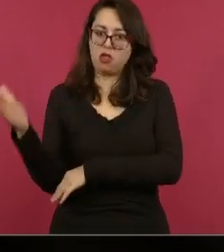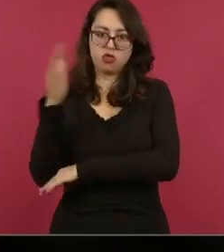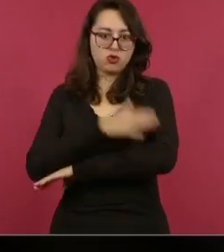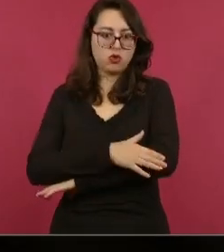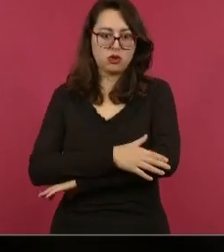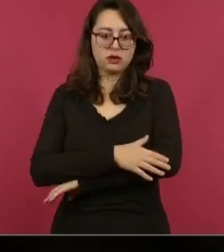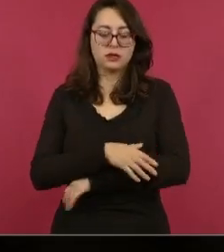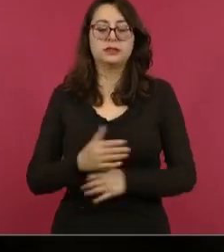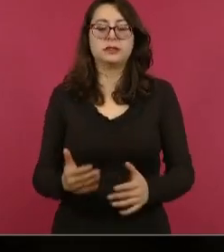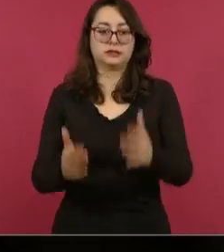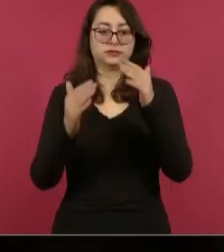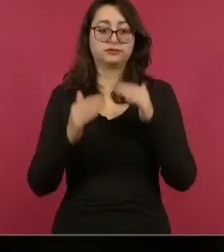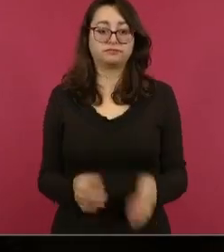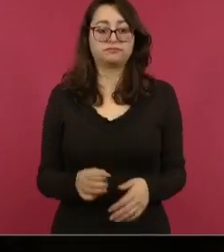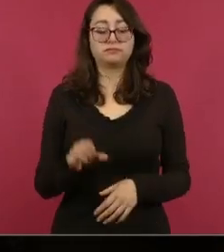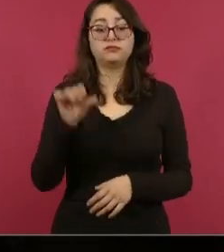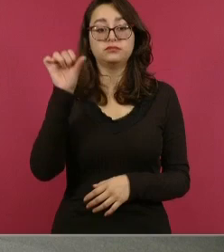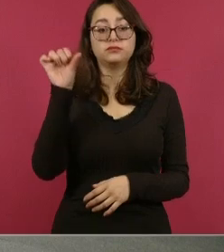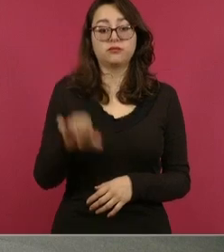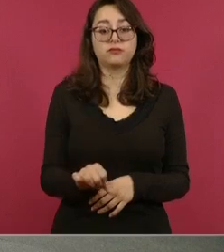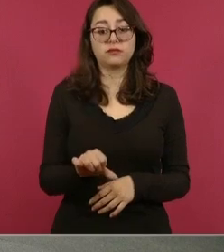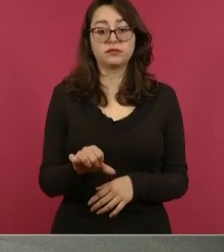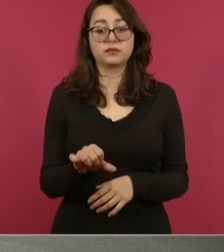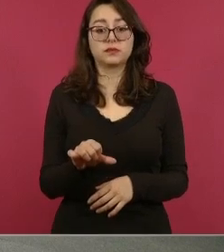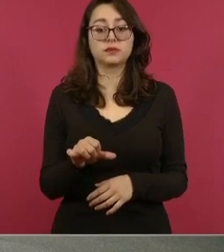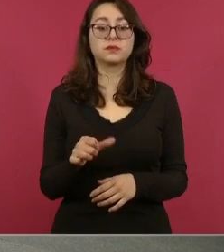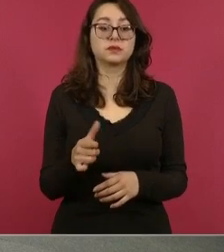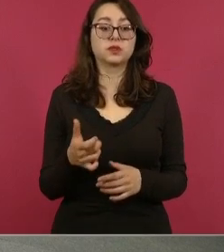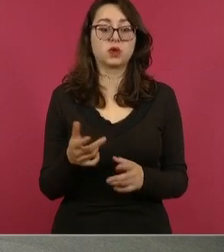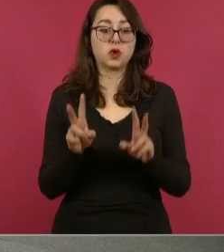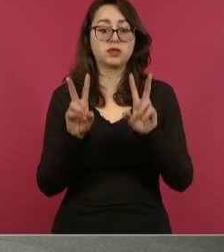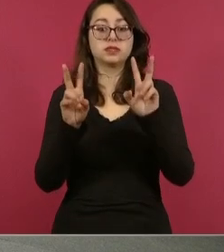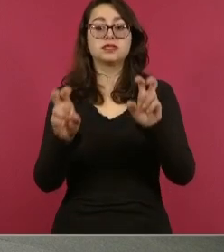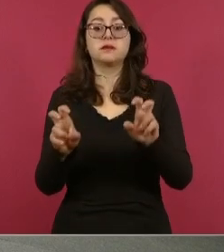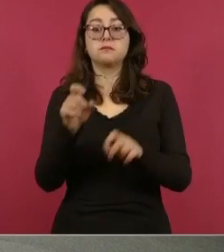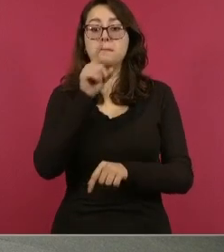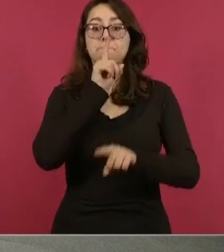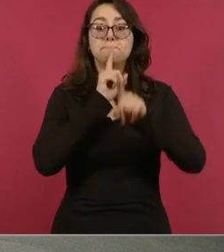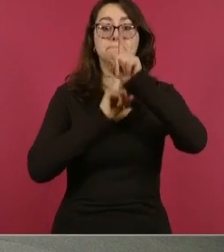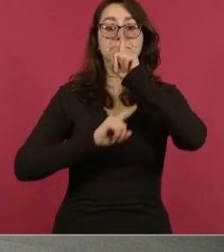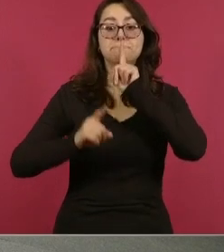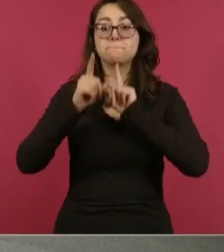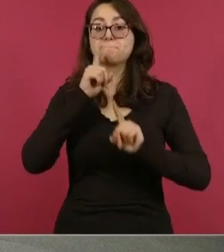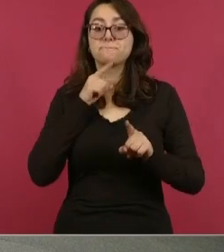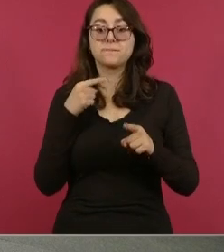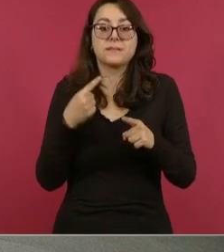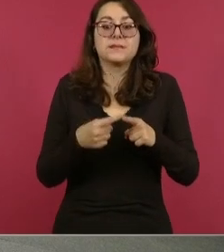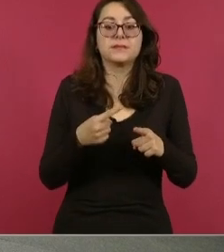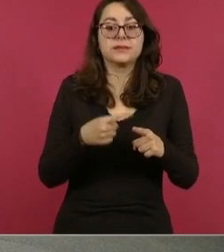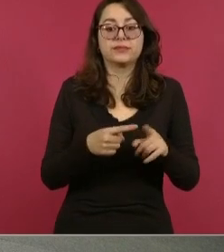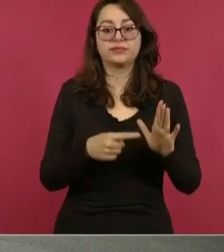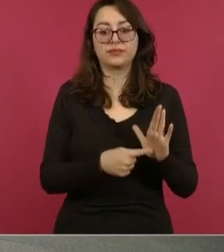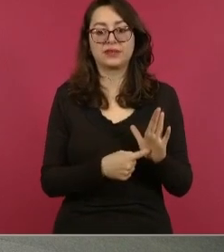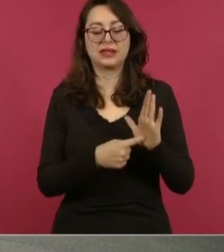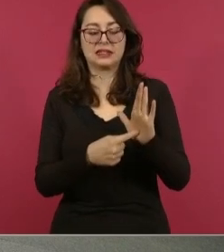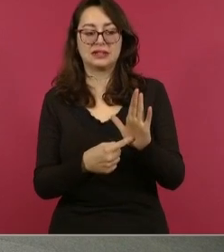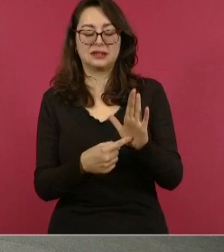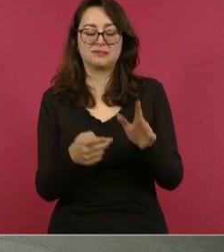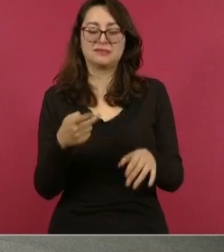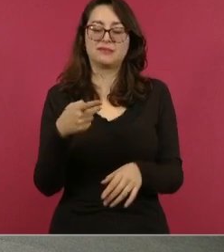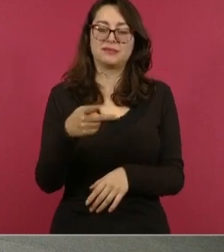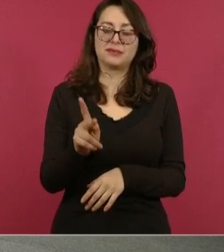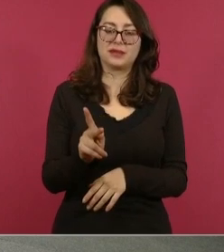a la sección de quién es quién en las mentiras. Vamos a procurar por esta